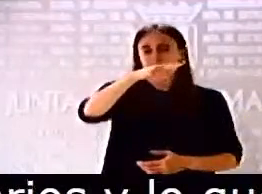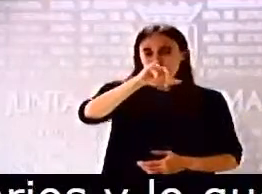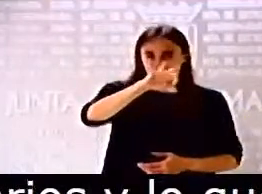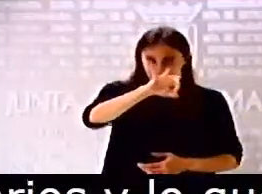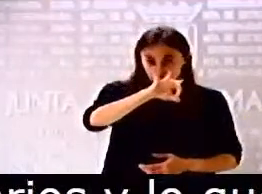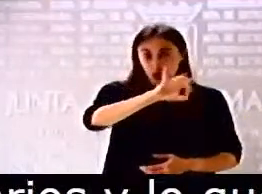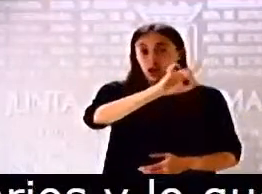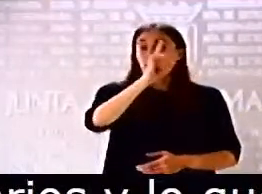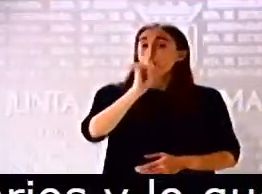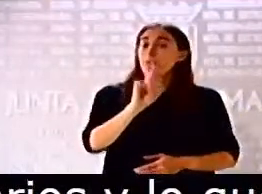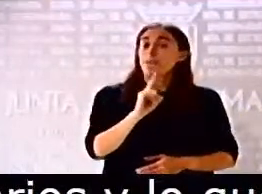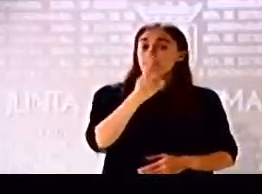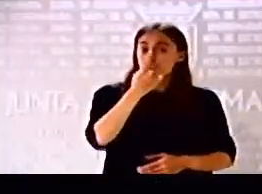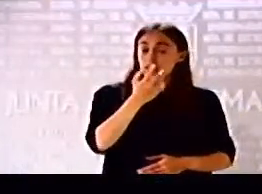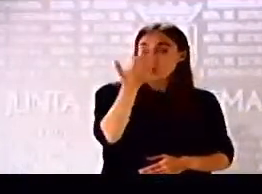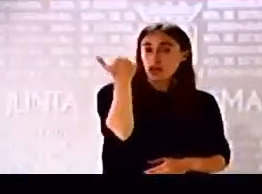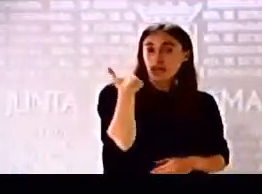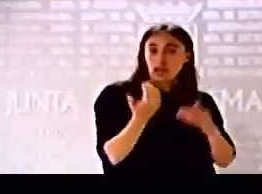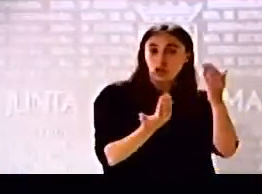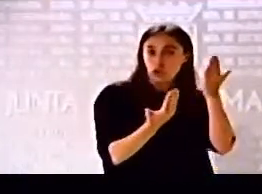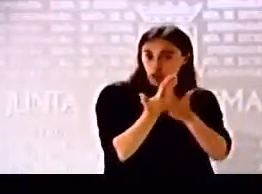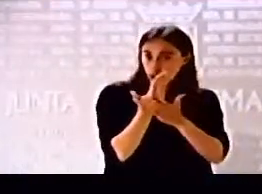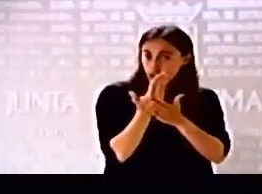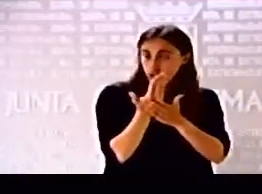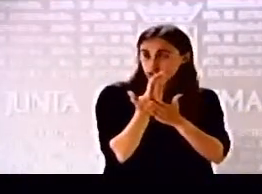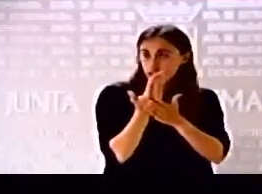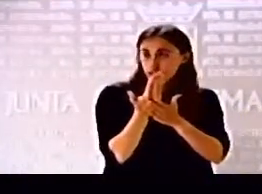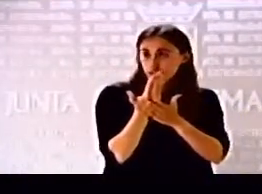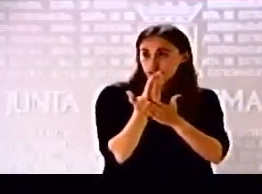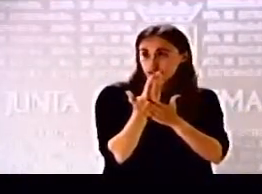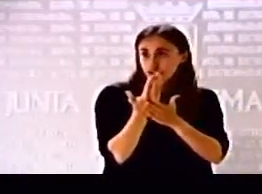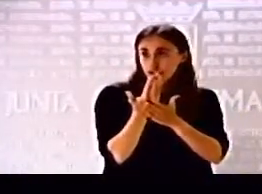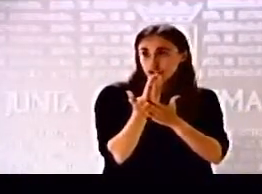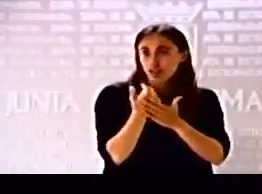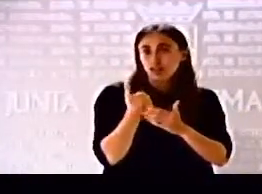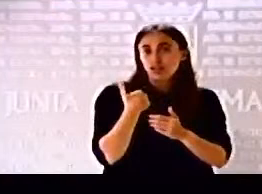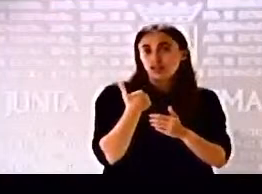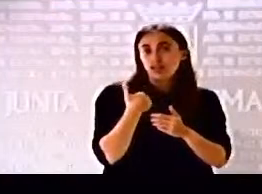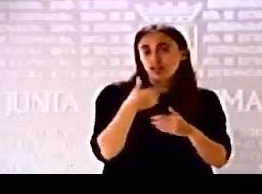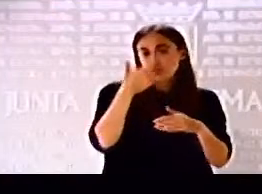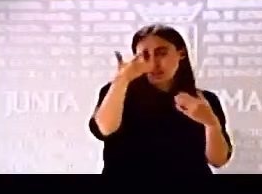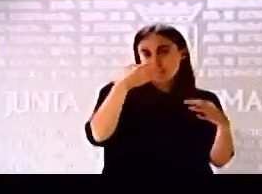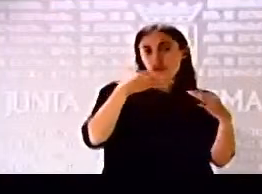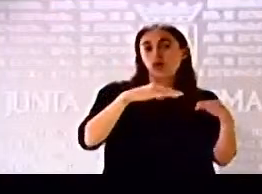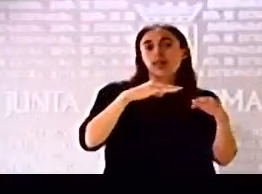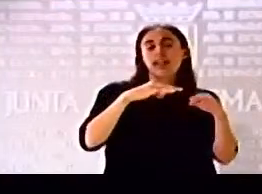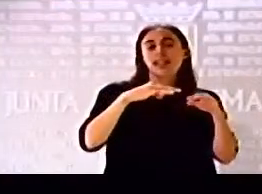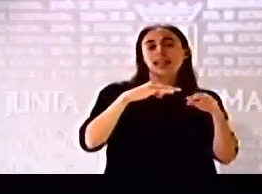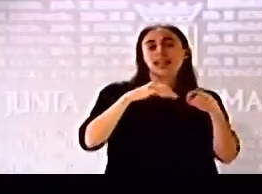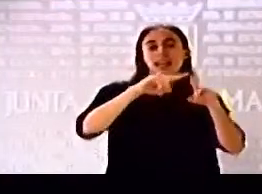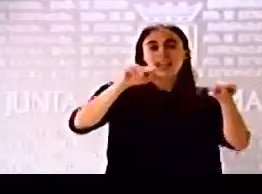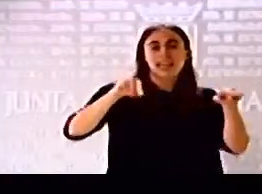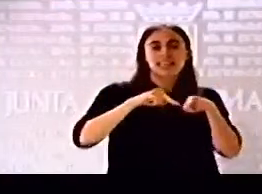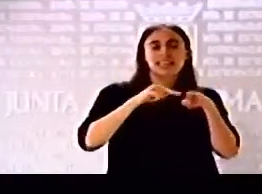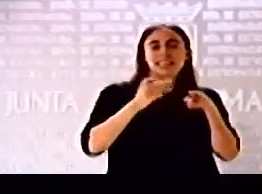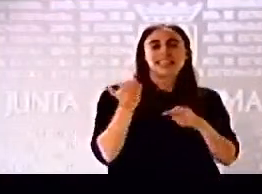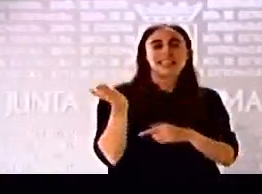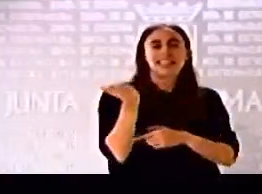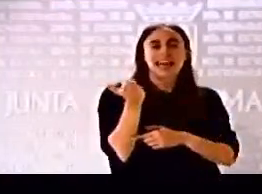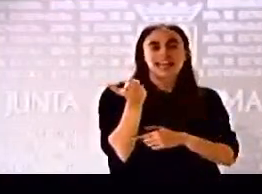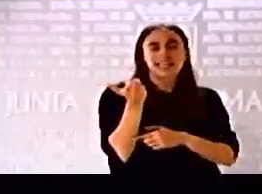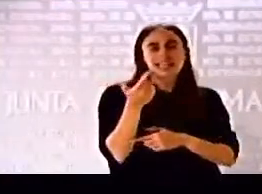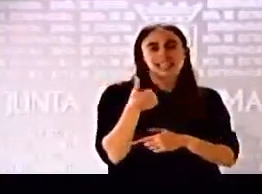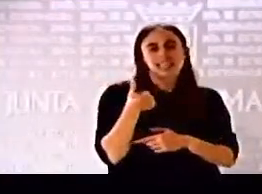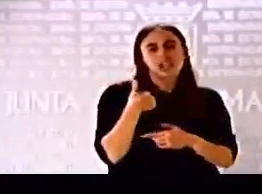Lo primero es que el otro día me perdí que estabas esperando en el programa con una tarta y no te felicité el cumpleaños.